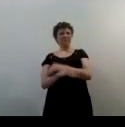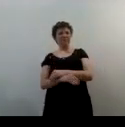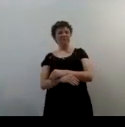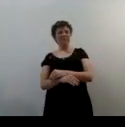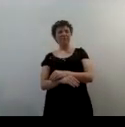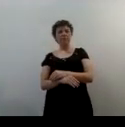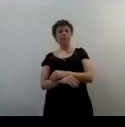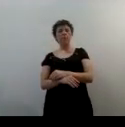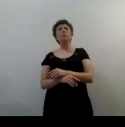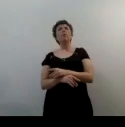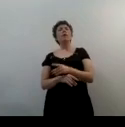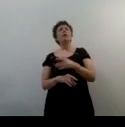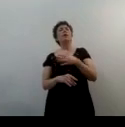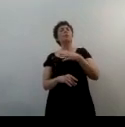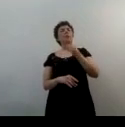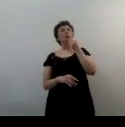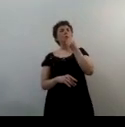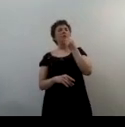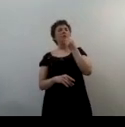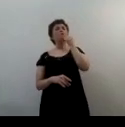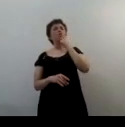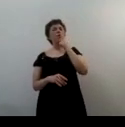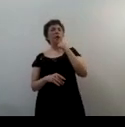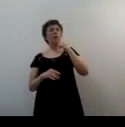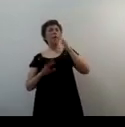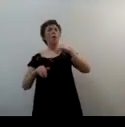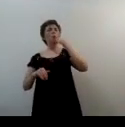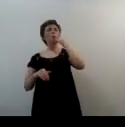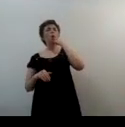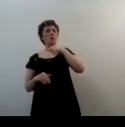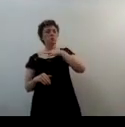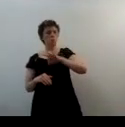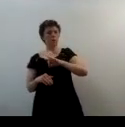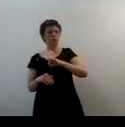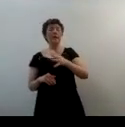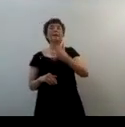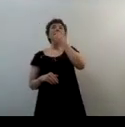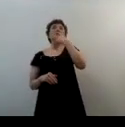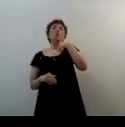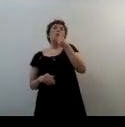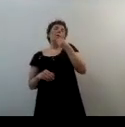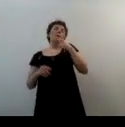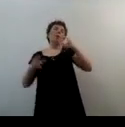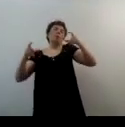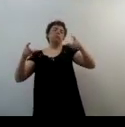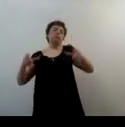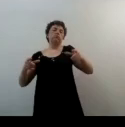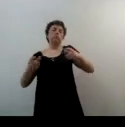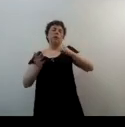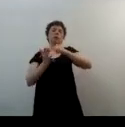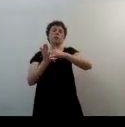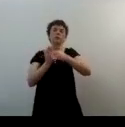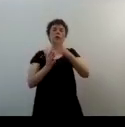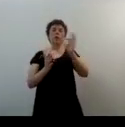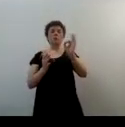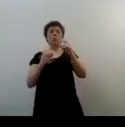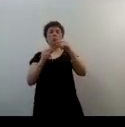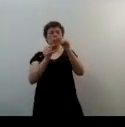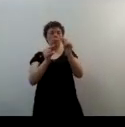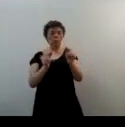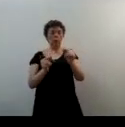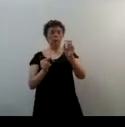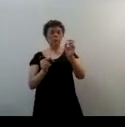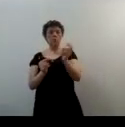tanto. O sea, se puede consumir fruta de postre, pero claro, por ejemplo, si tú te has comido un buen plato de legumbre, un buen plato de